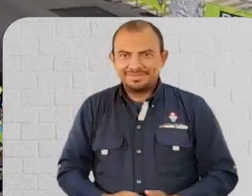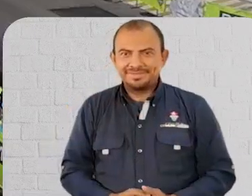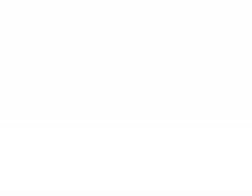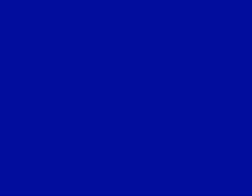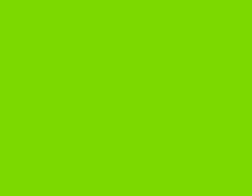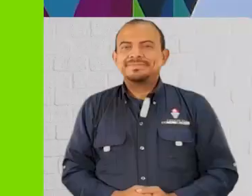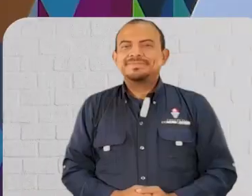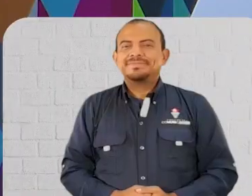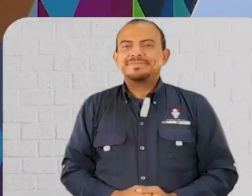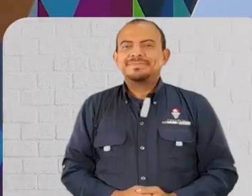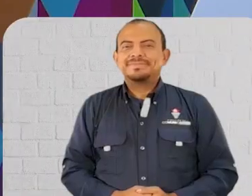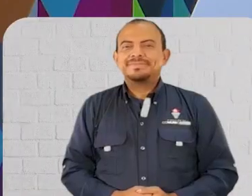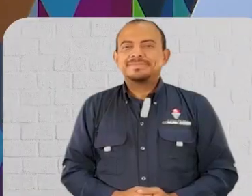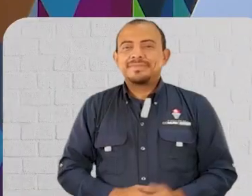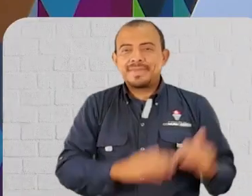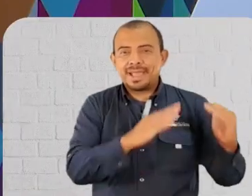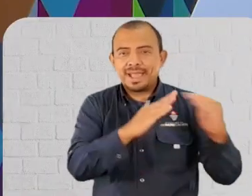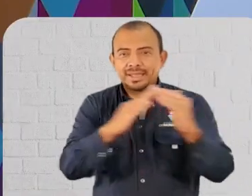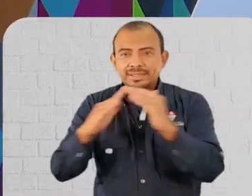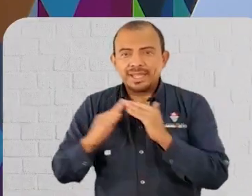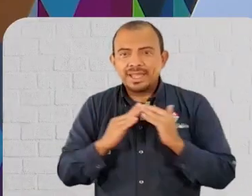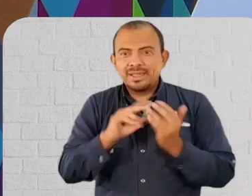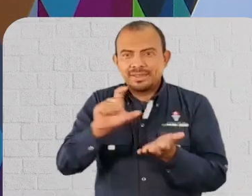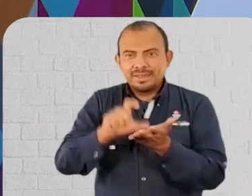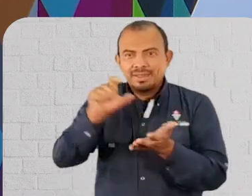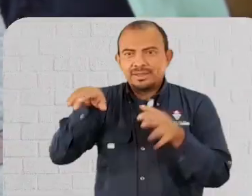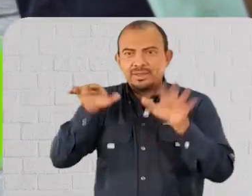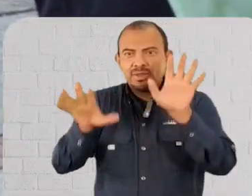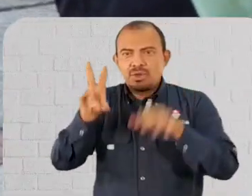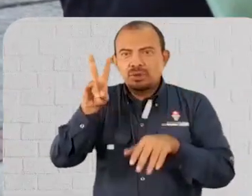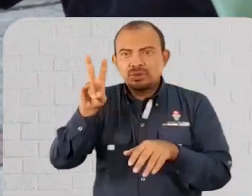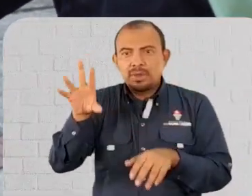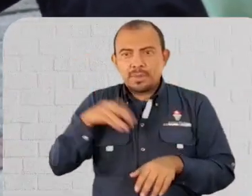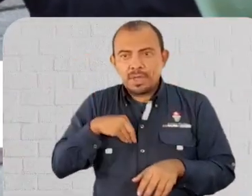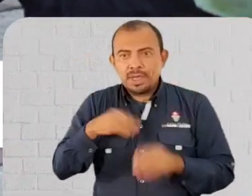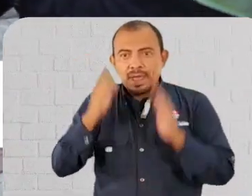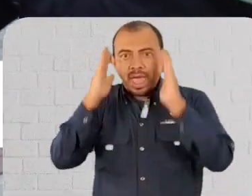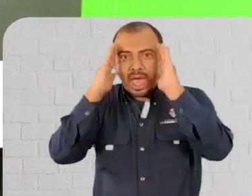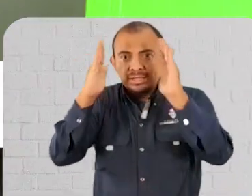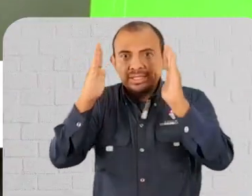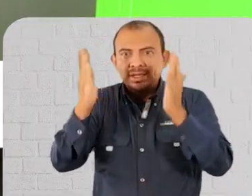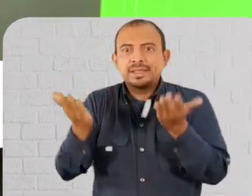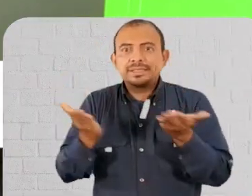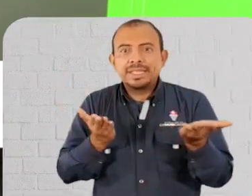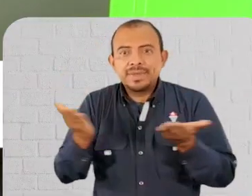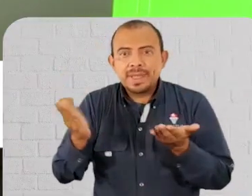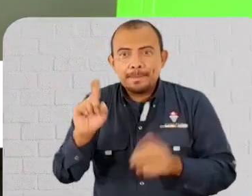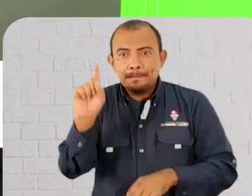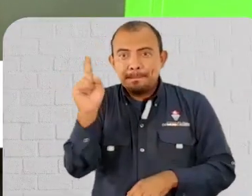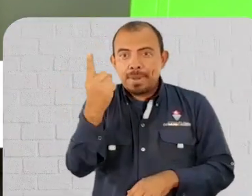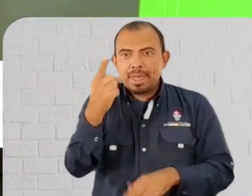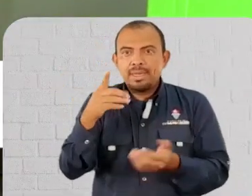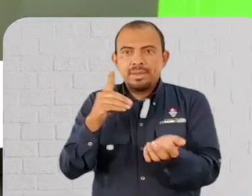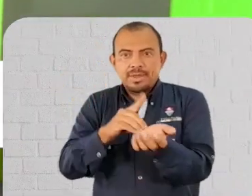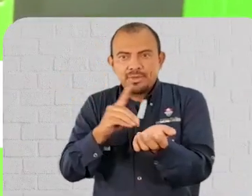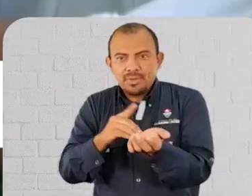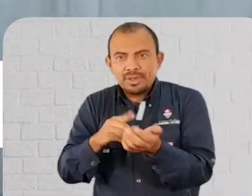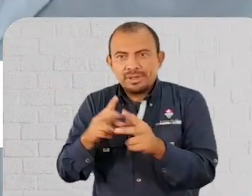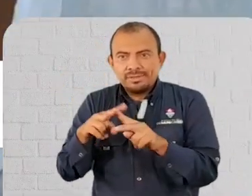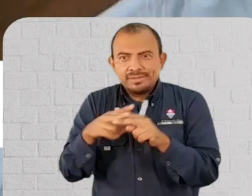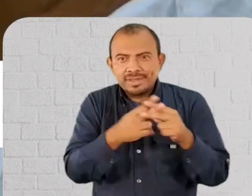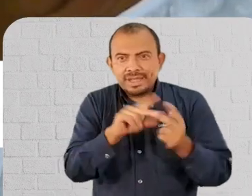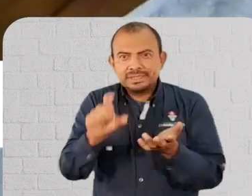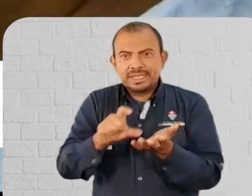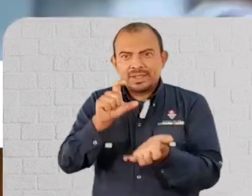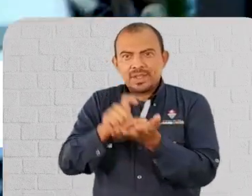www.muniguate.com. Vecinos de la colonia Reformita contarán con atención médica primaria y medicamento gratuito.